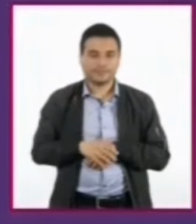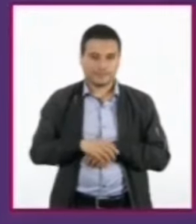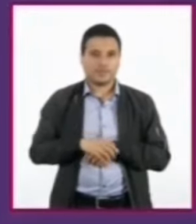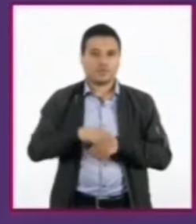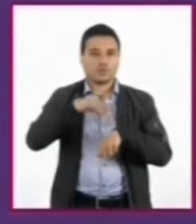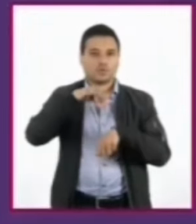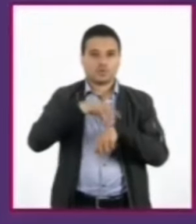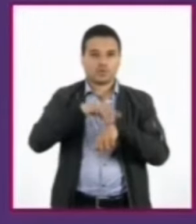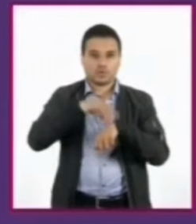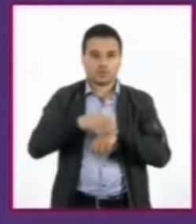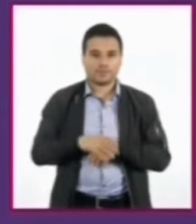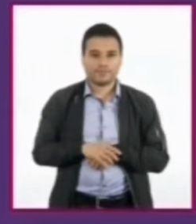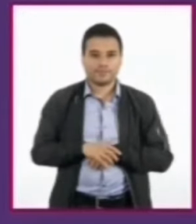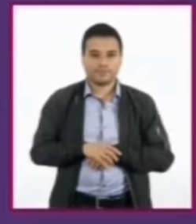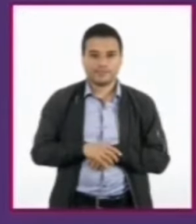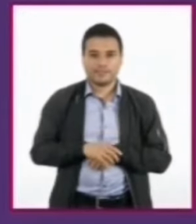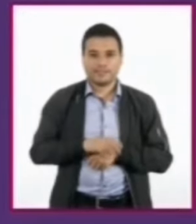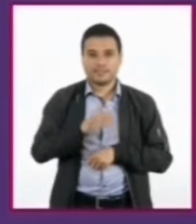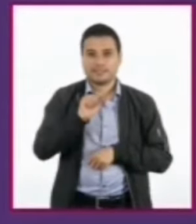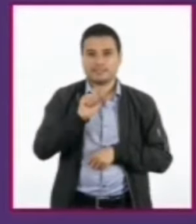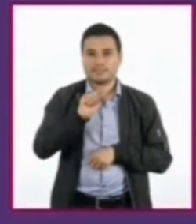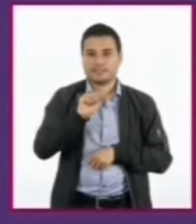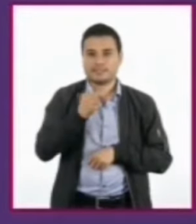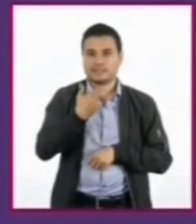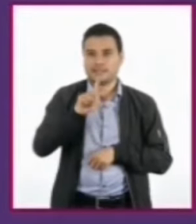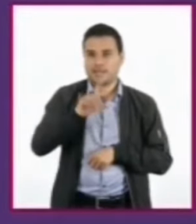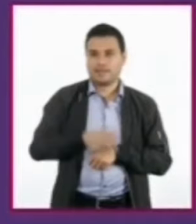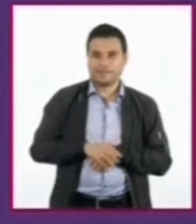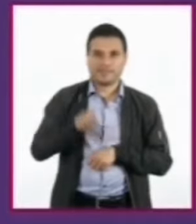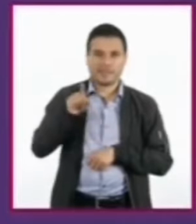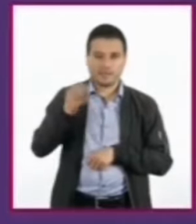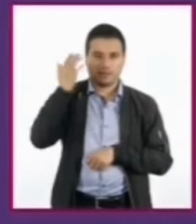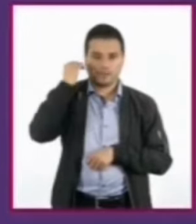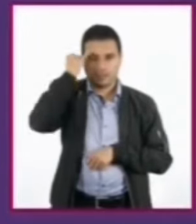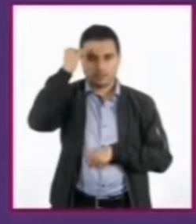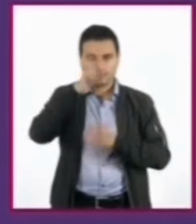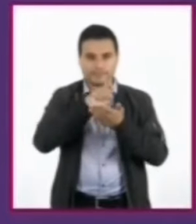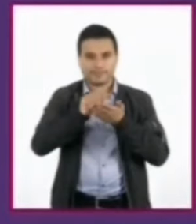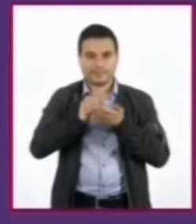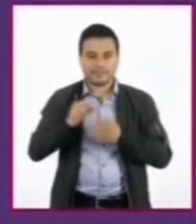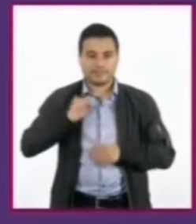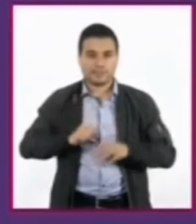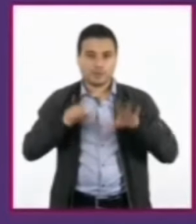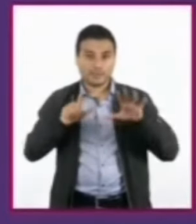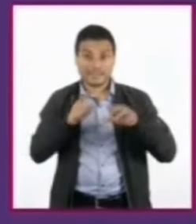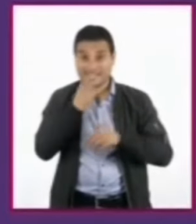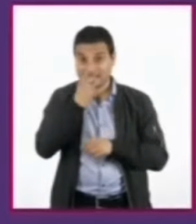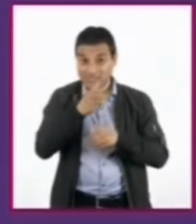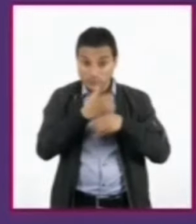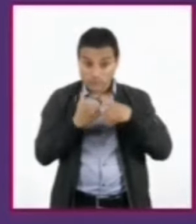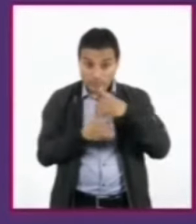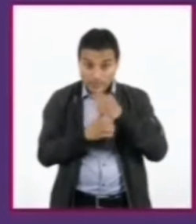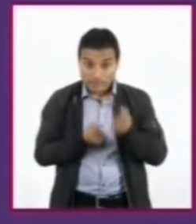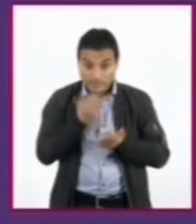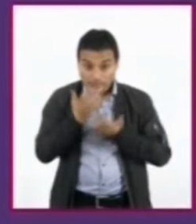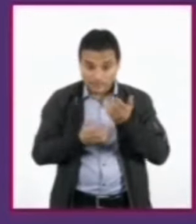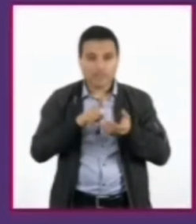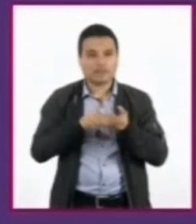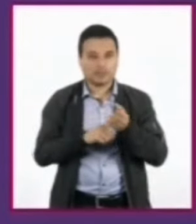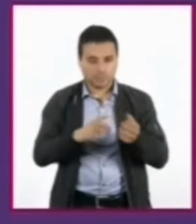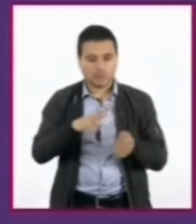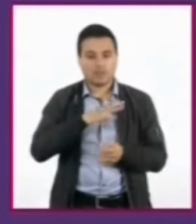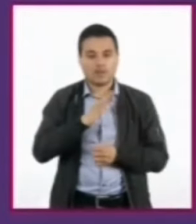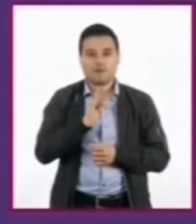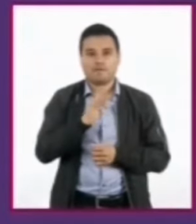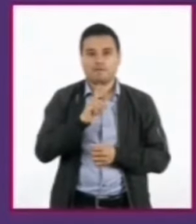químico Ernest Stahl en el siglo XVII y afirmaba que todo material que arde debe contener flogisto. Esto